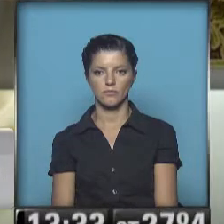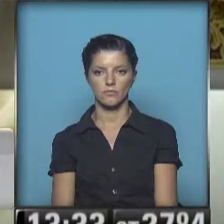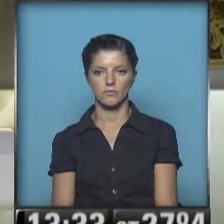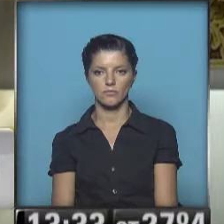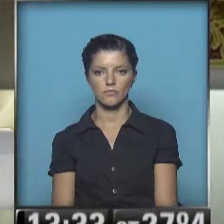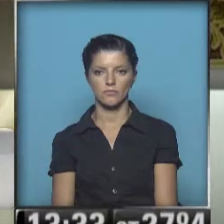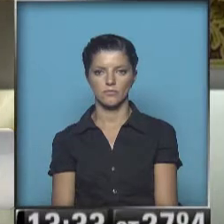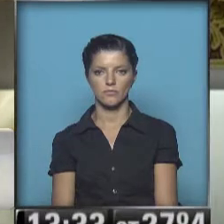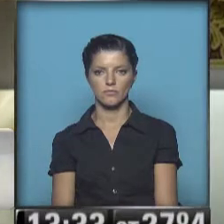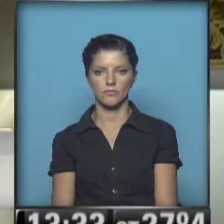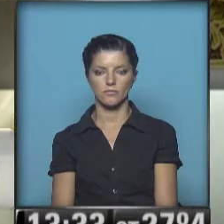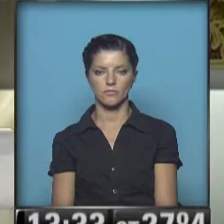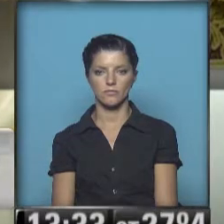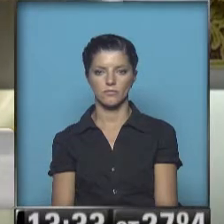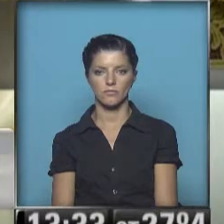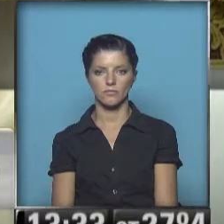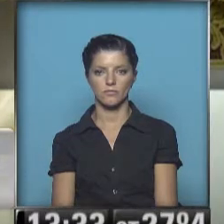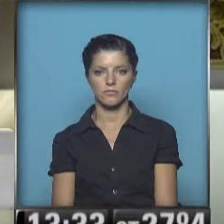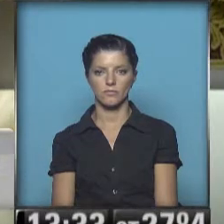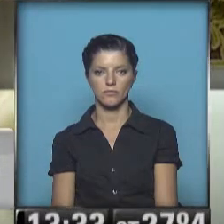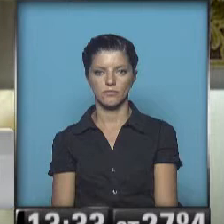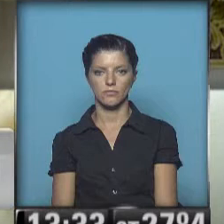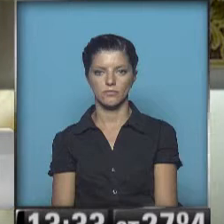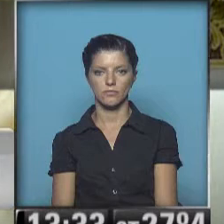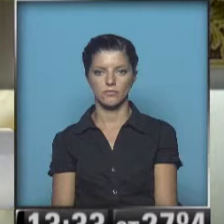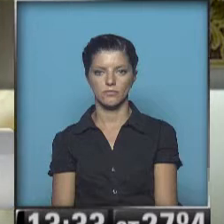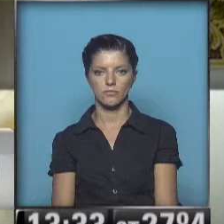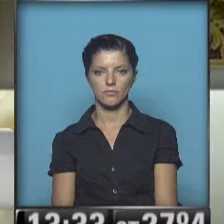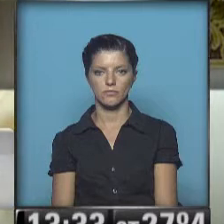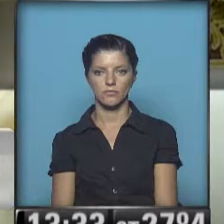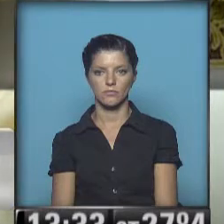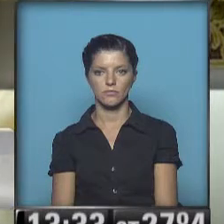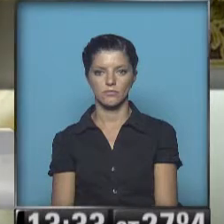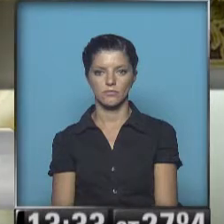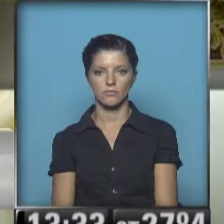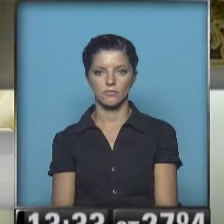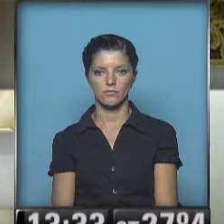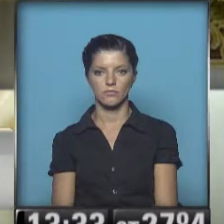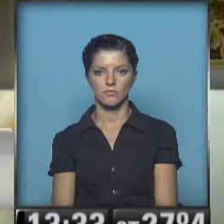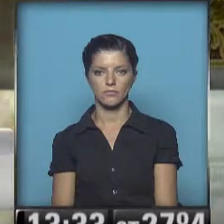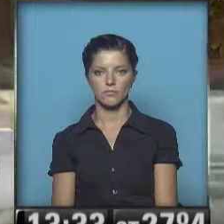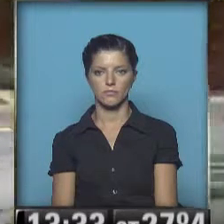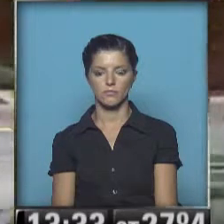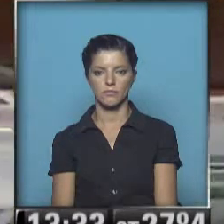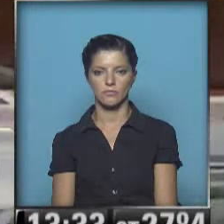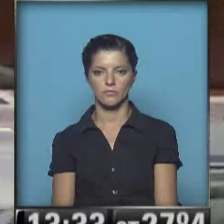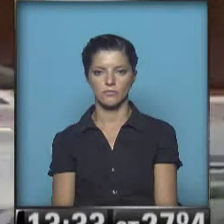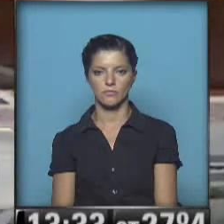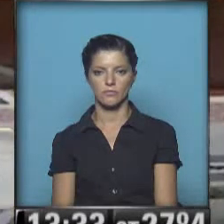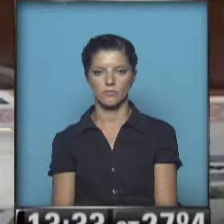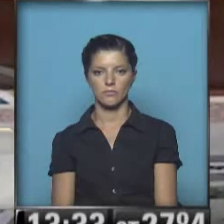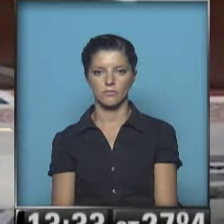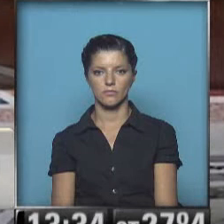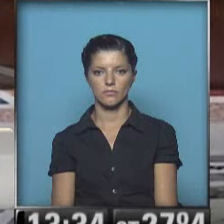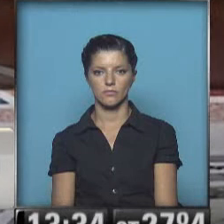Ricordarli è necessario, anzi doveroso, perché laddove non sussiste